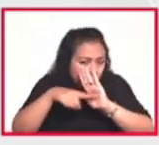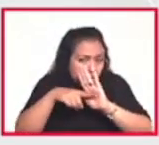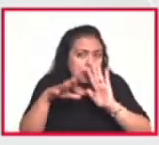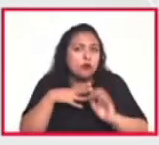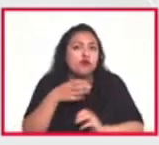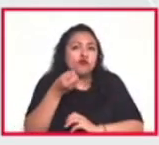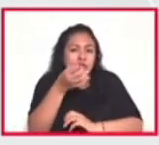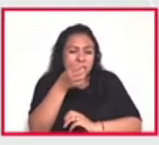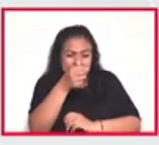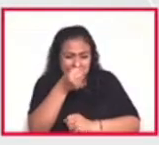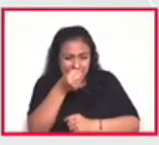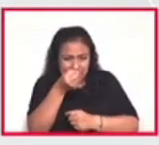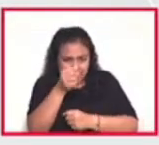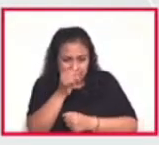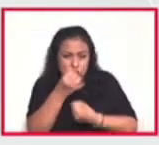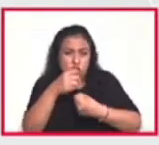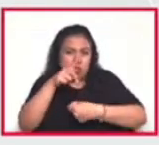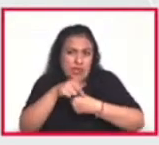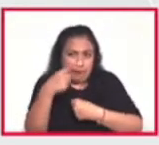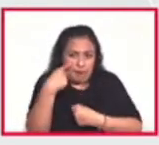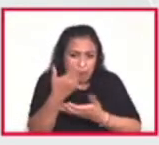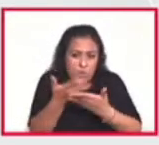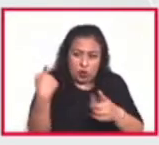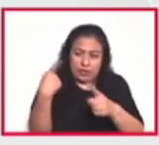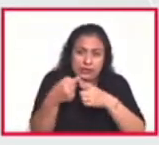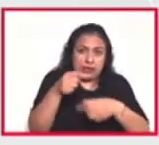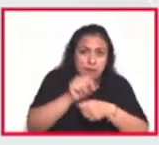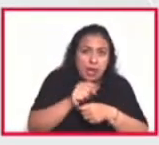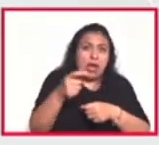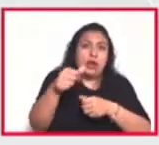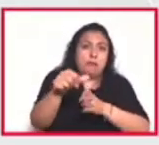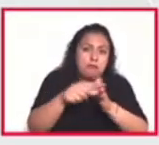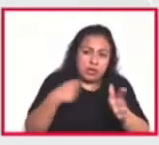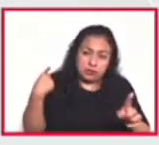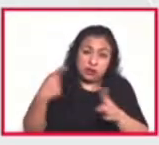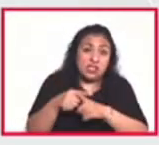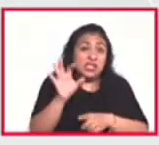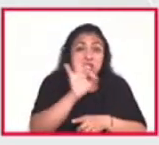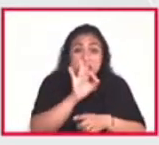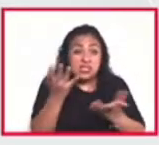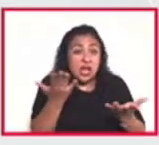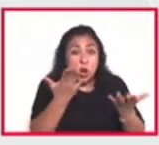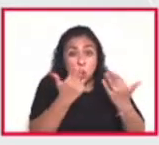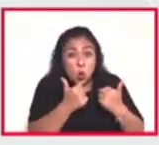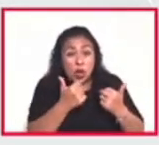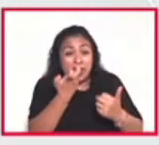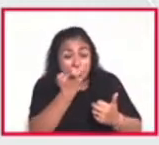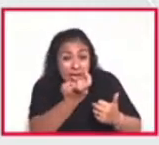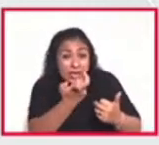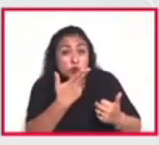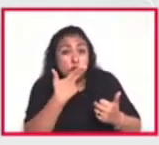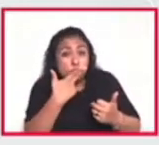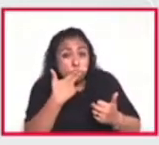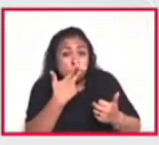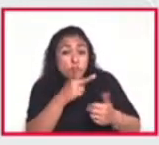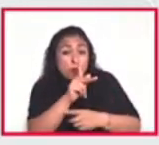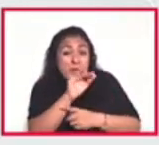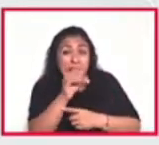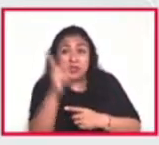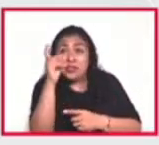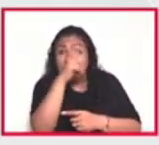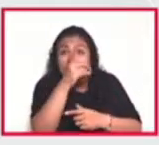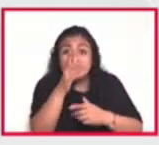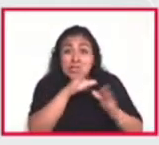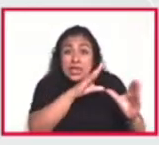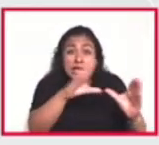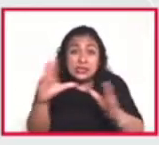sociedad, y lo hemos visto en estas semanas, en estos meses. Si no hubiera sido por estas plataformas, le ha sido muy difícil poder llevar adelante el proceso de enseñanza o